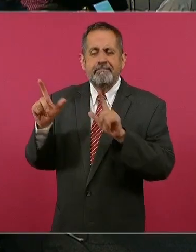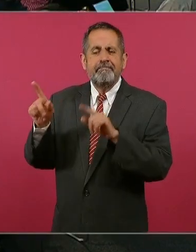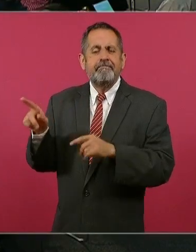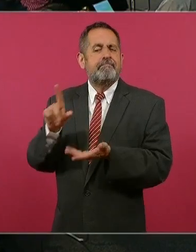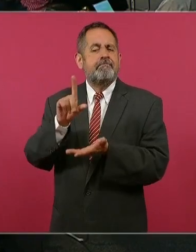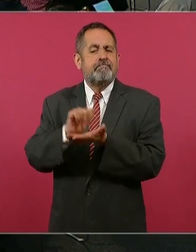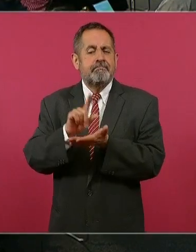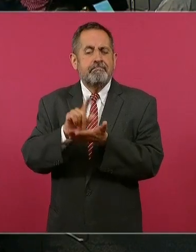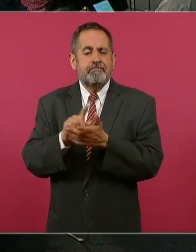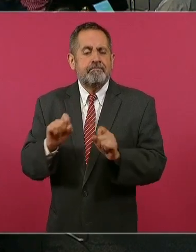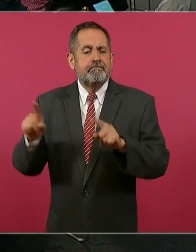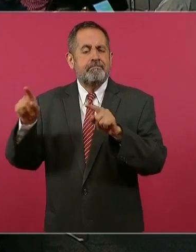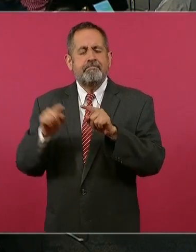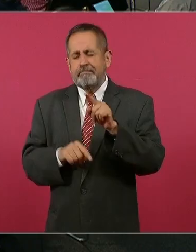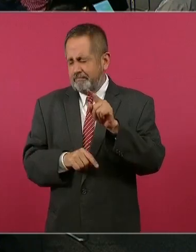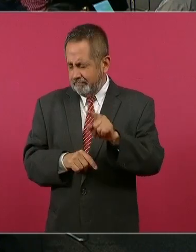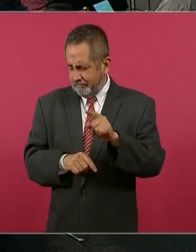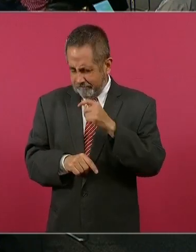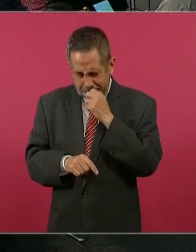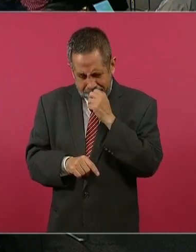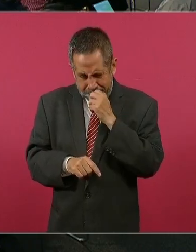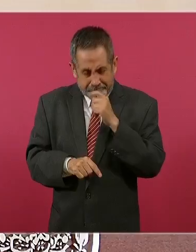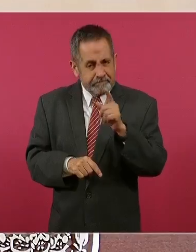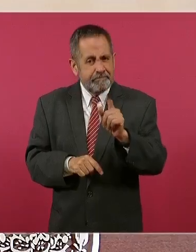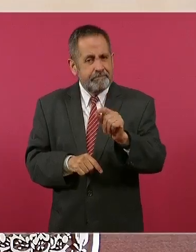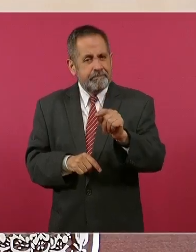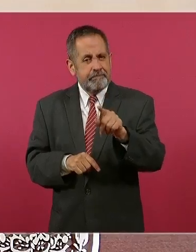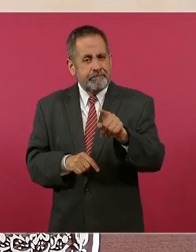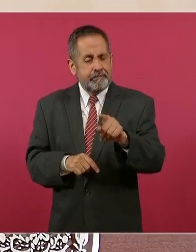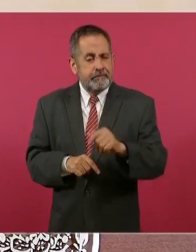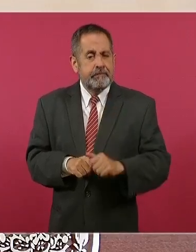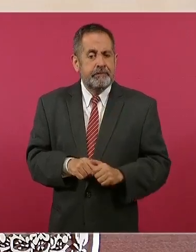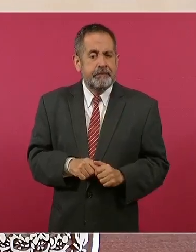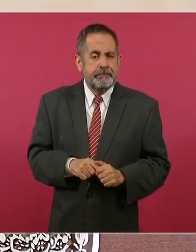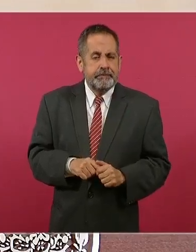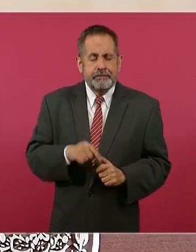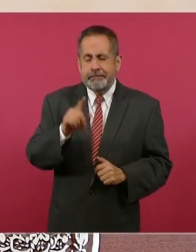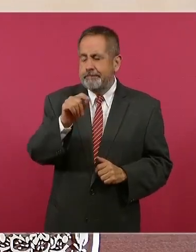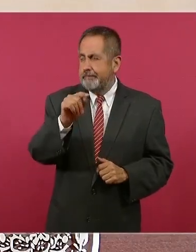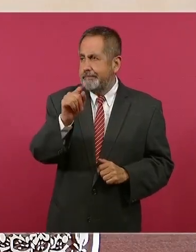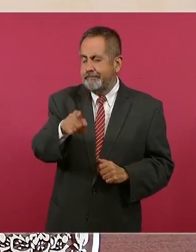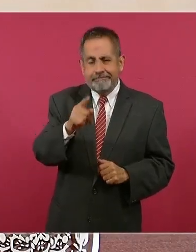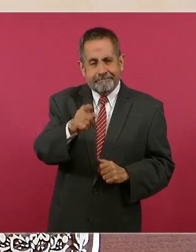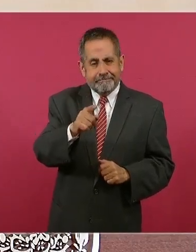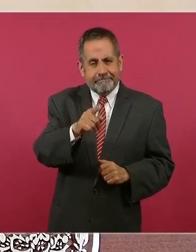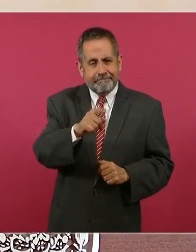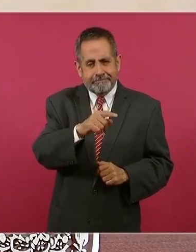tweet o un mensaje de este